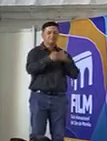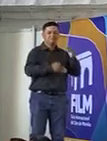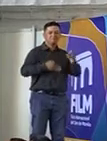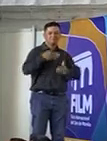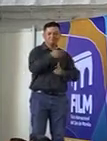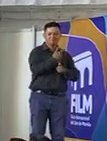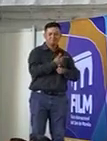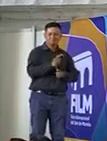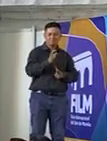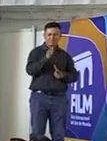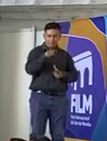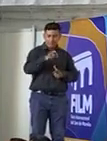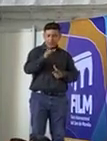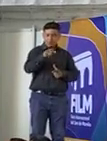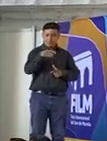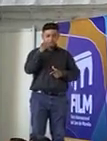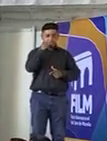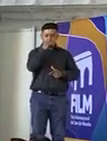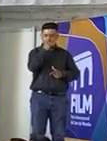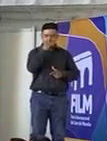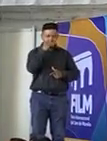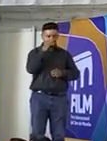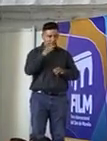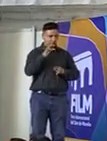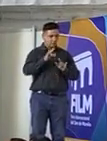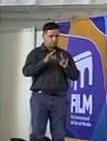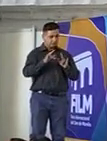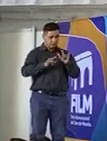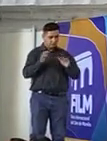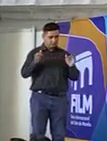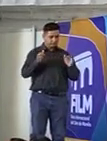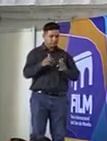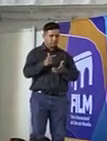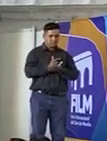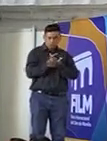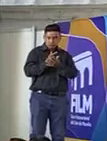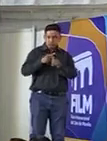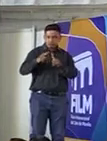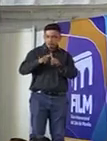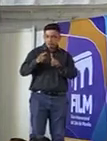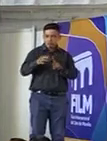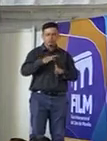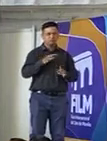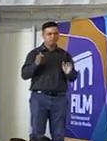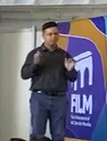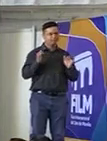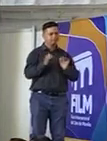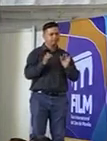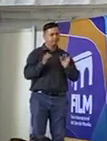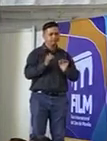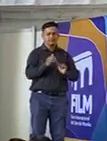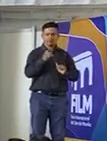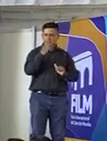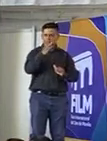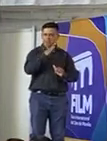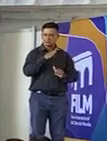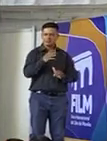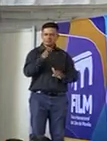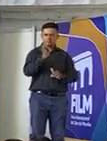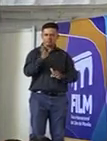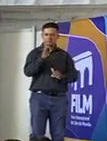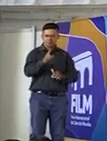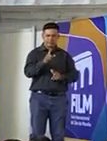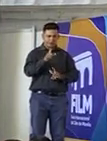feria gratuita y hecha con gran esfuerzo y sentido de comunidad, obtendrá cambio innumerables horas